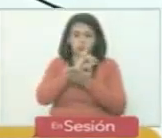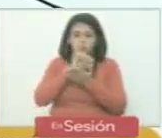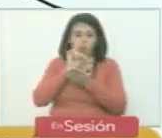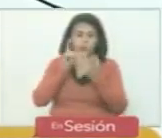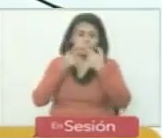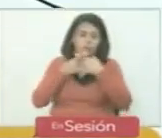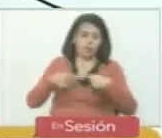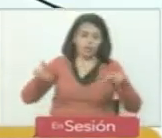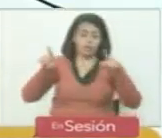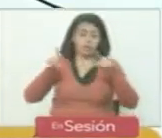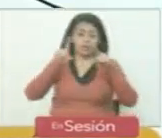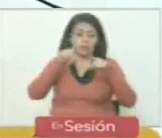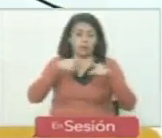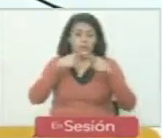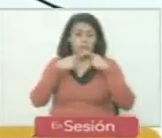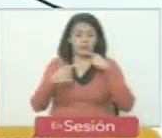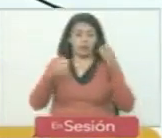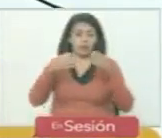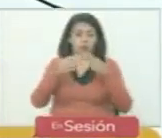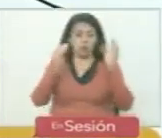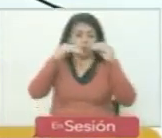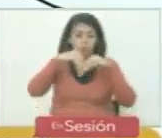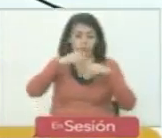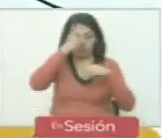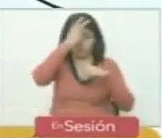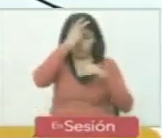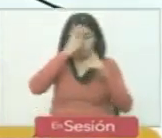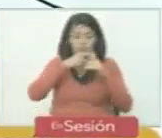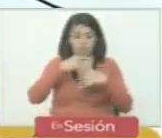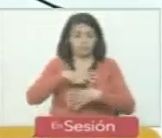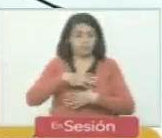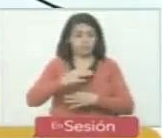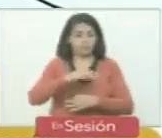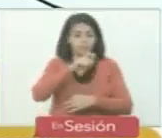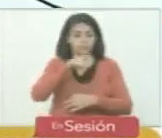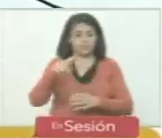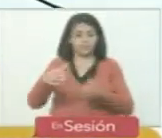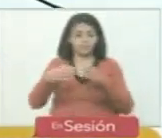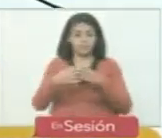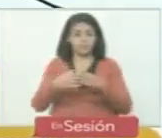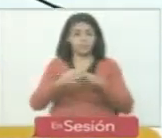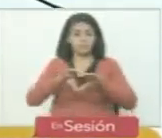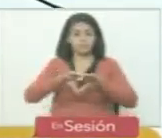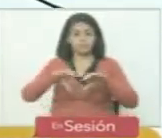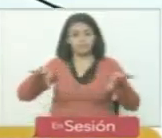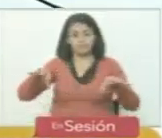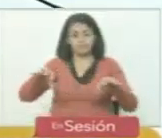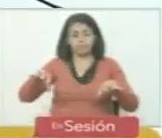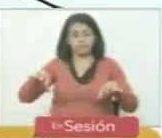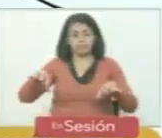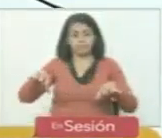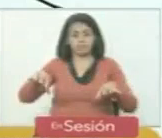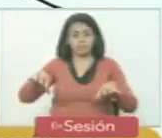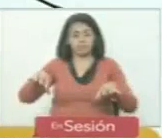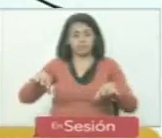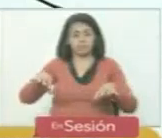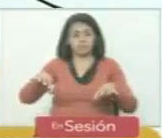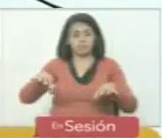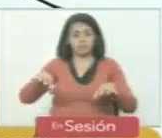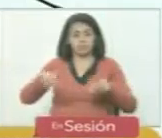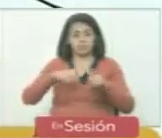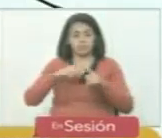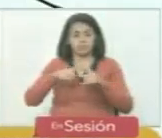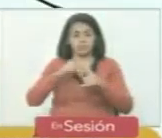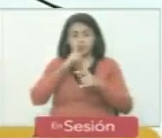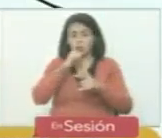eso, el Pacto de Punto Fijo le interesaba tener a los componentes divididos, separados,